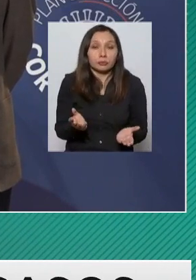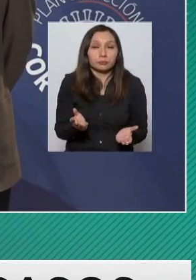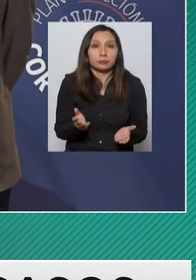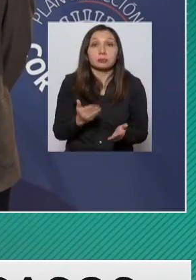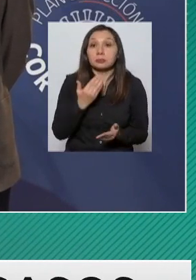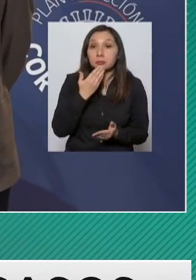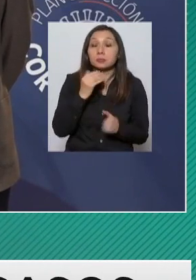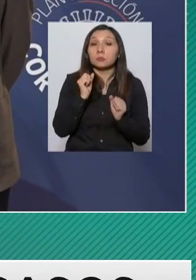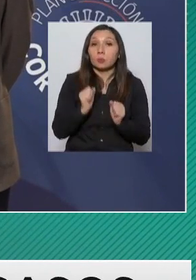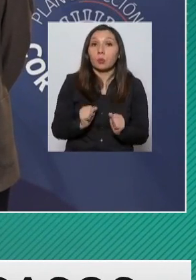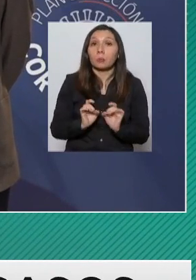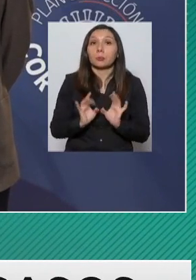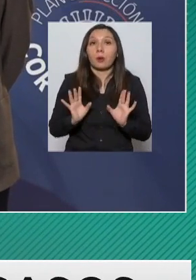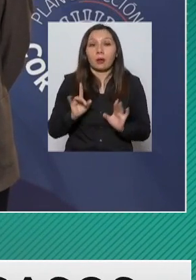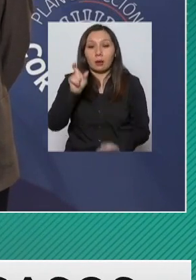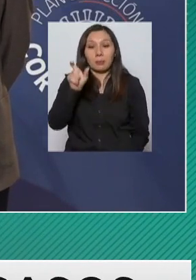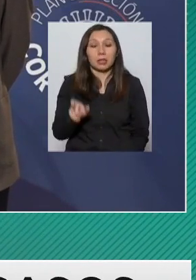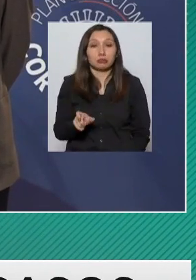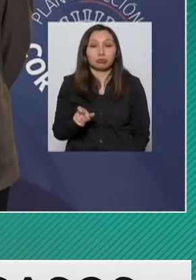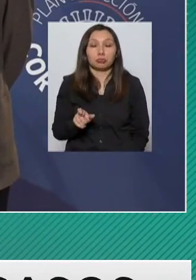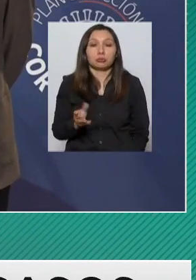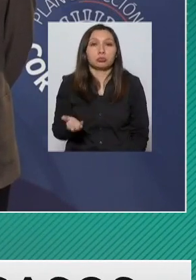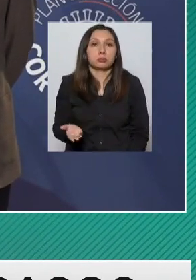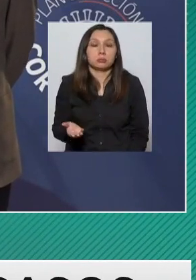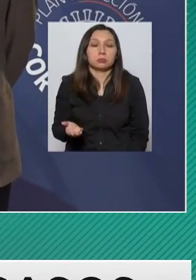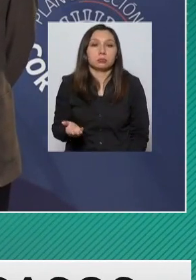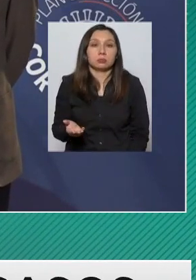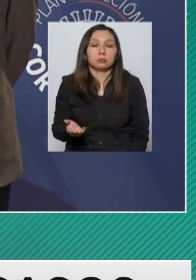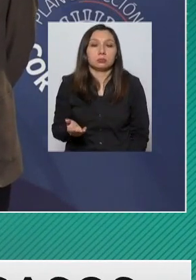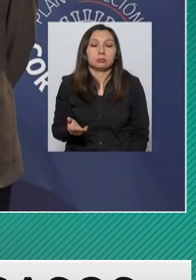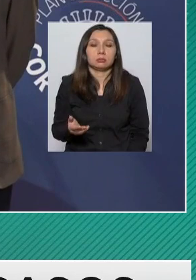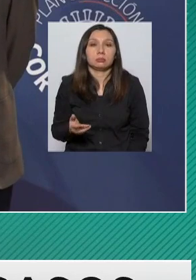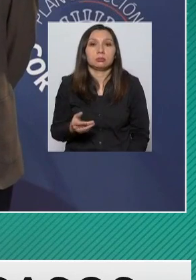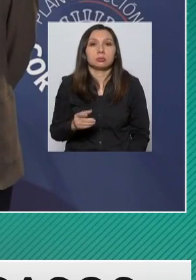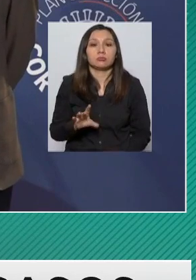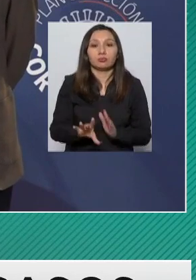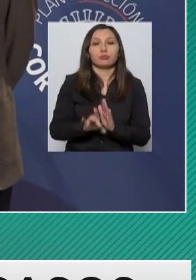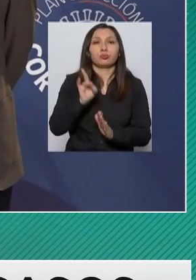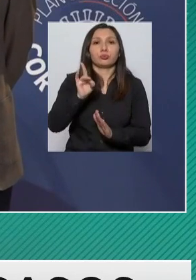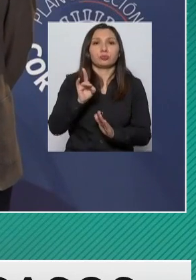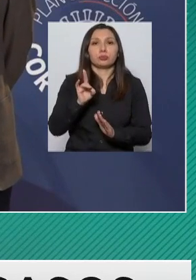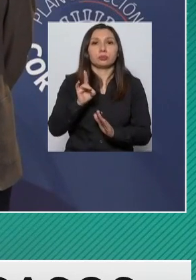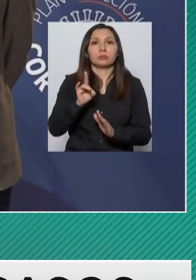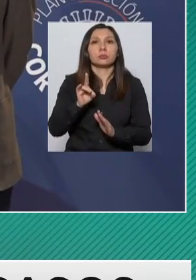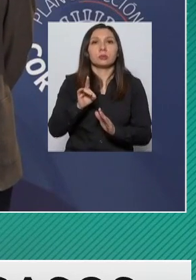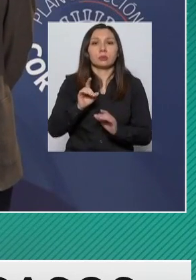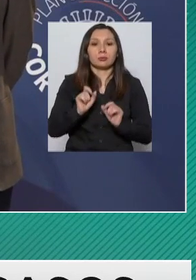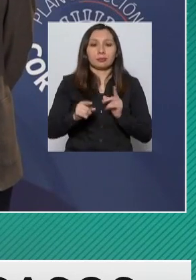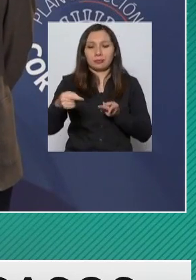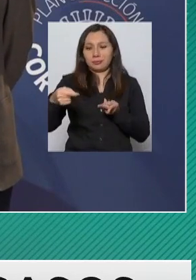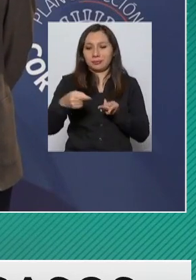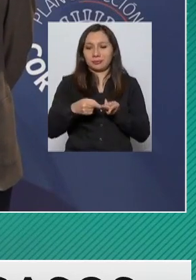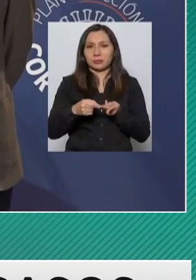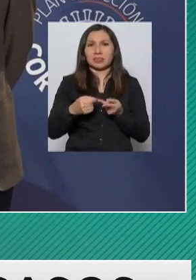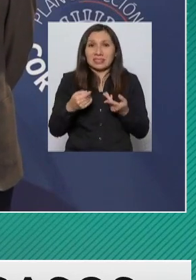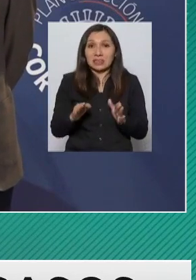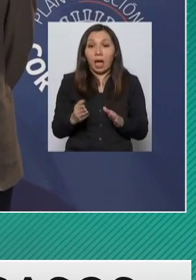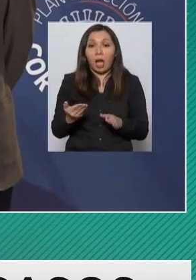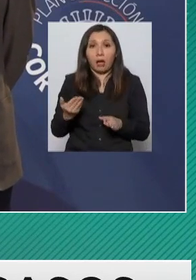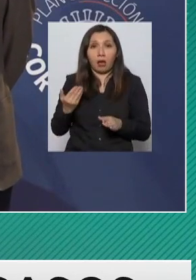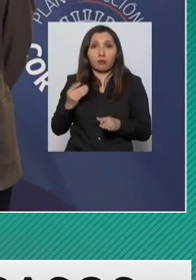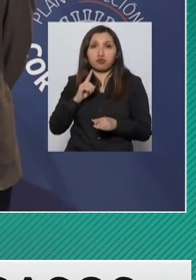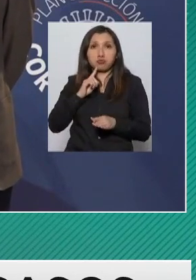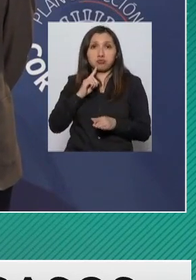ocurre el caso de que una persona se diagnóstico a través de anticuerpos que ya tuvo la